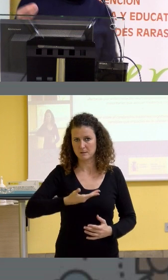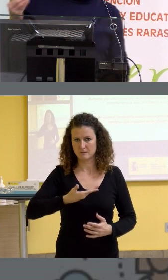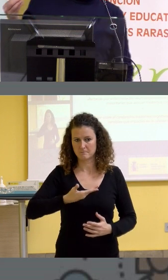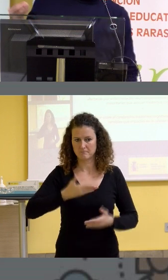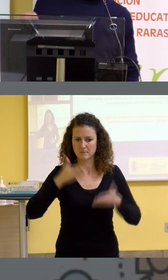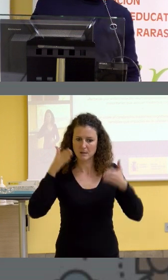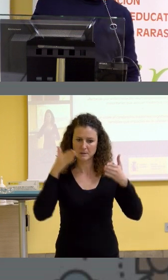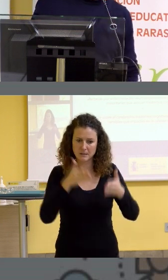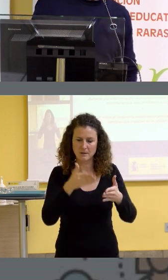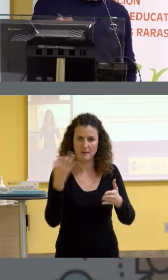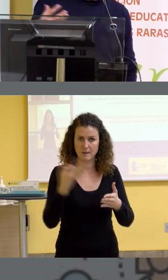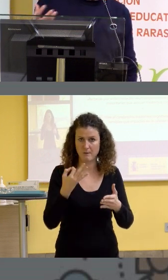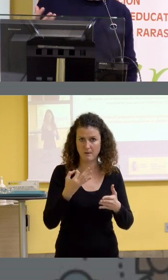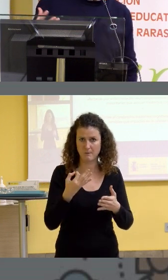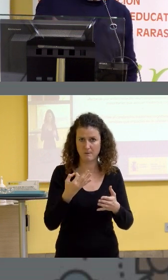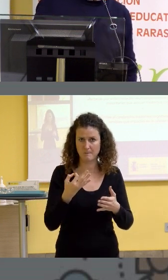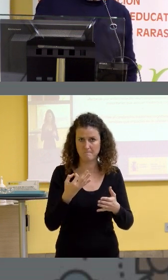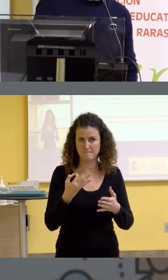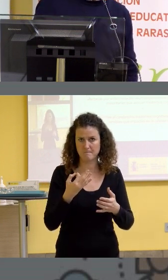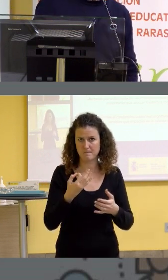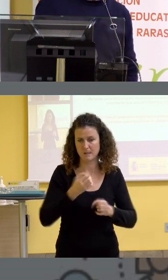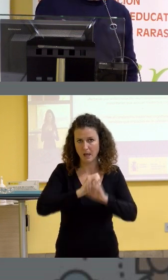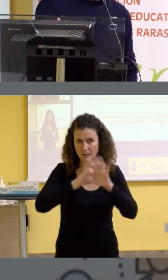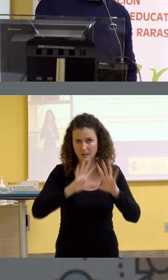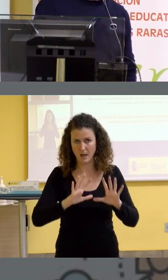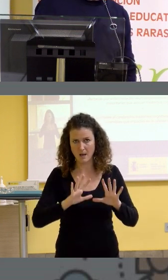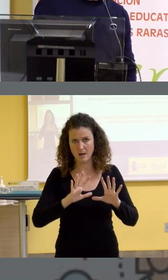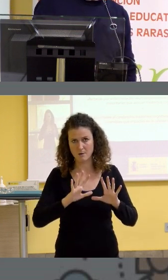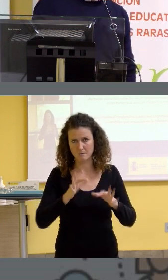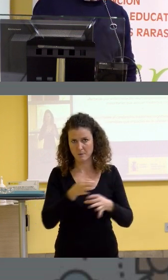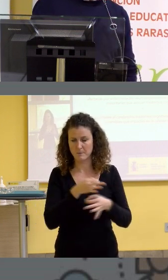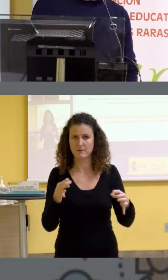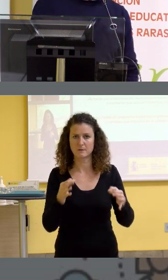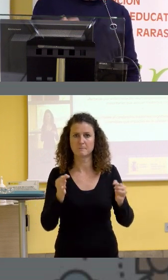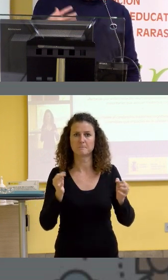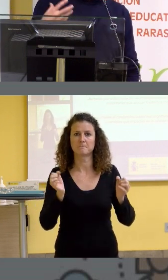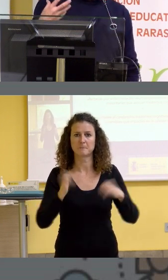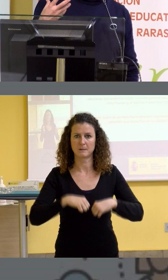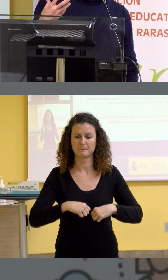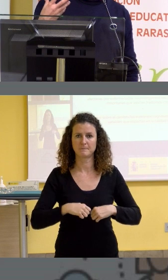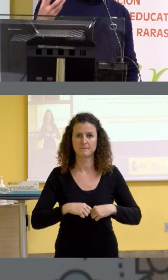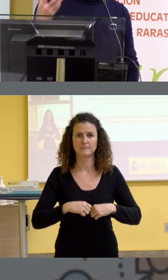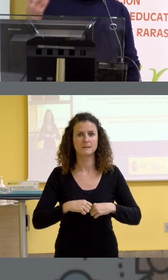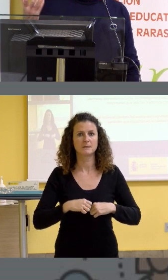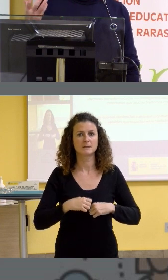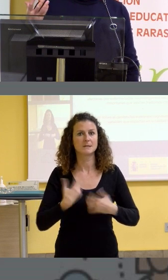sobre trastorno cognitivo es algo obvio, perfecto.